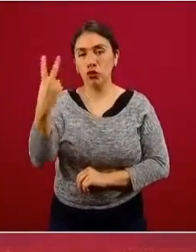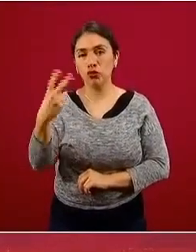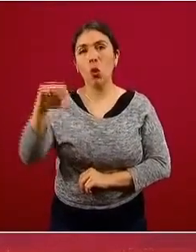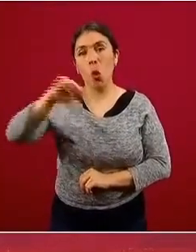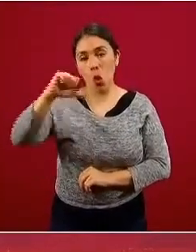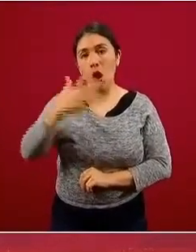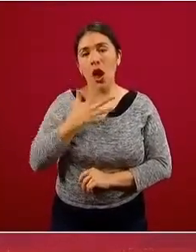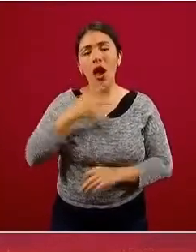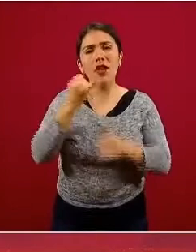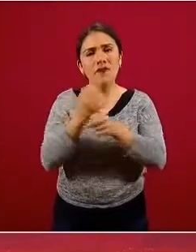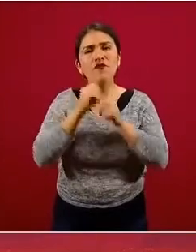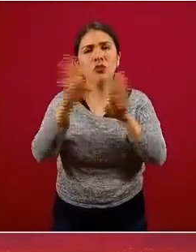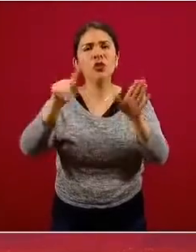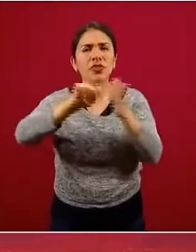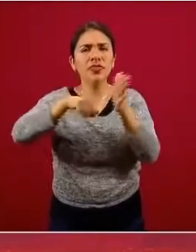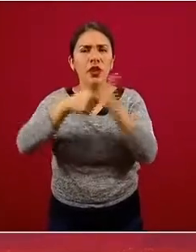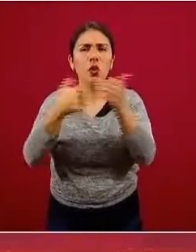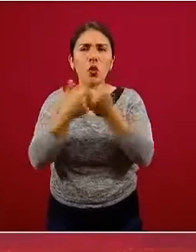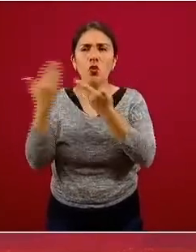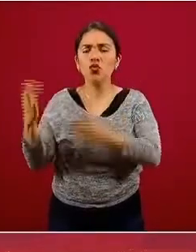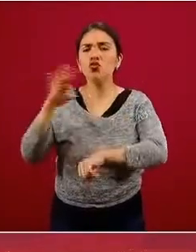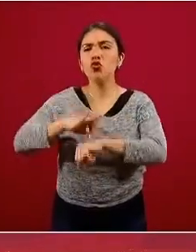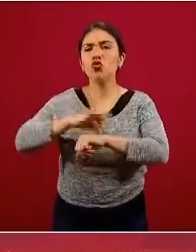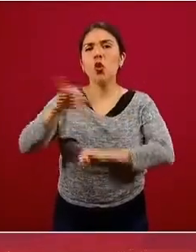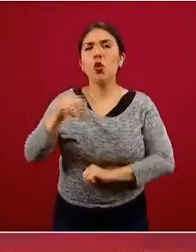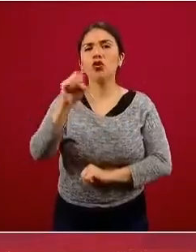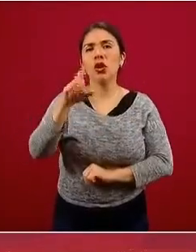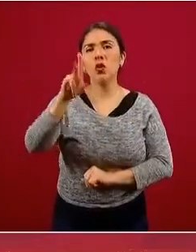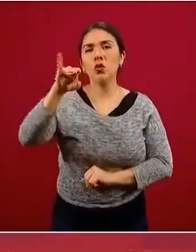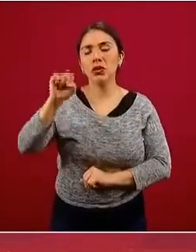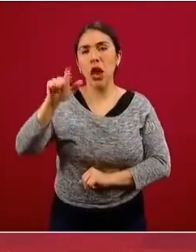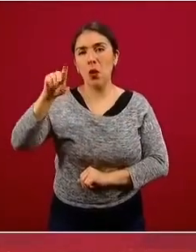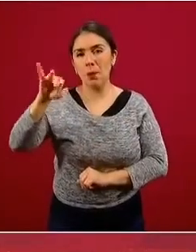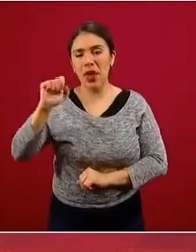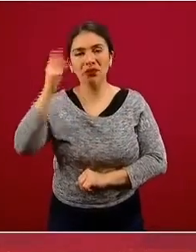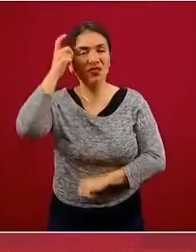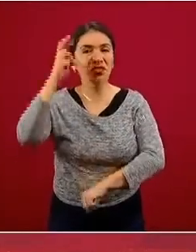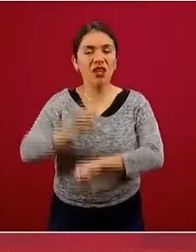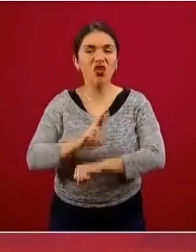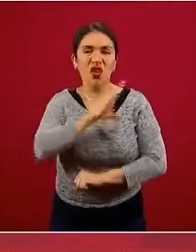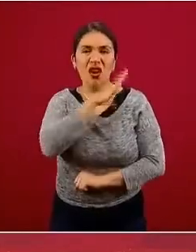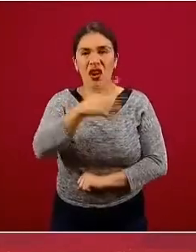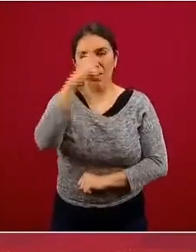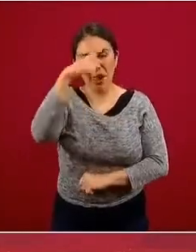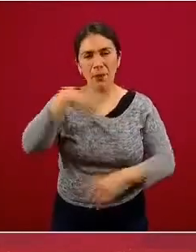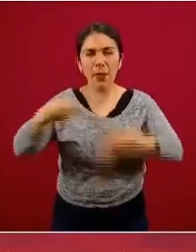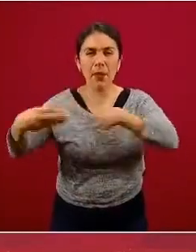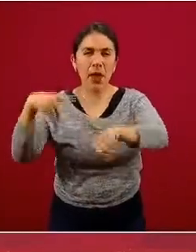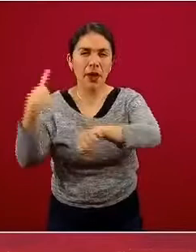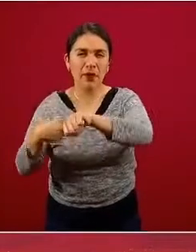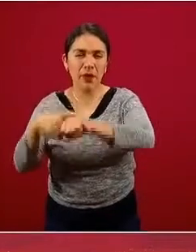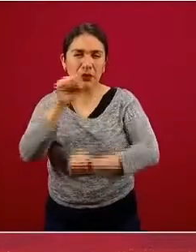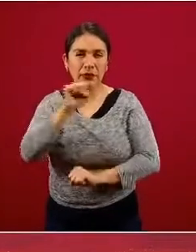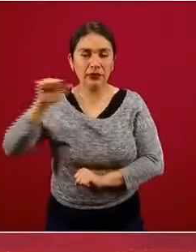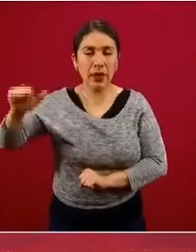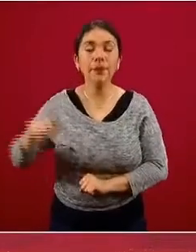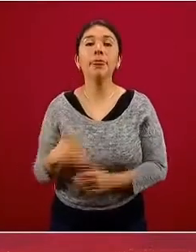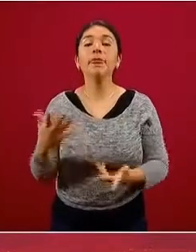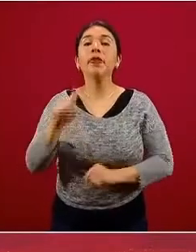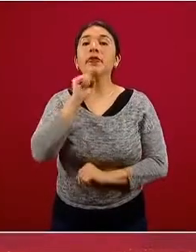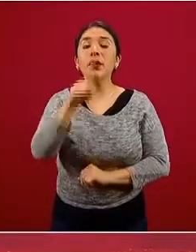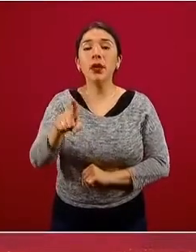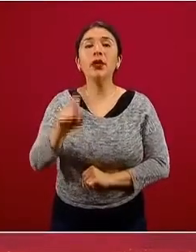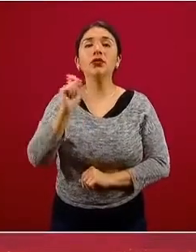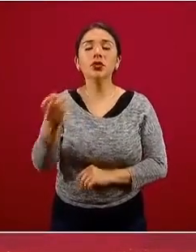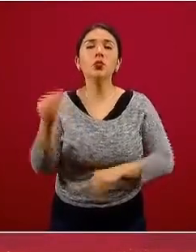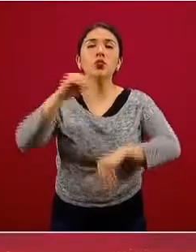como siempre, el informe técnico que presentará el doctor José Luis Alomía, director general de Epidemiología de la Secretaría de Salud, y